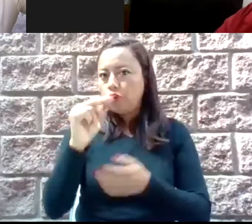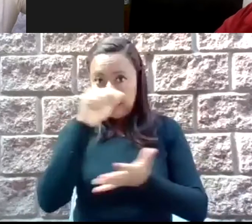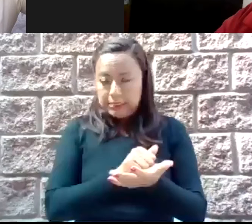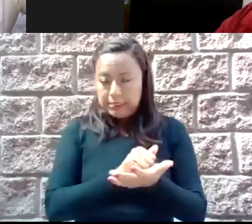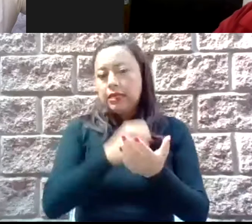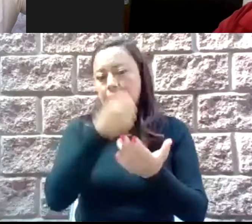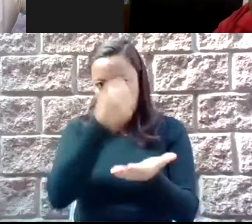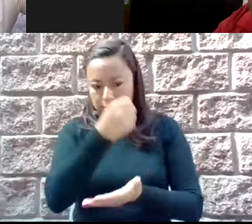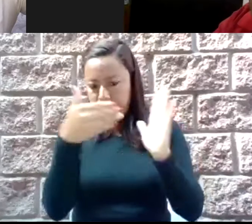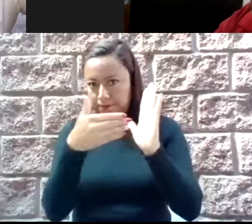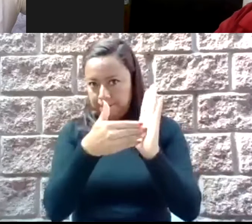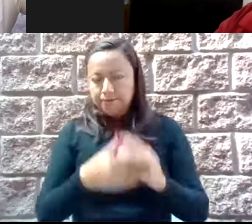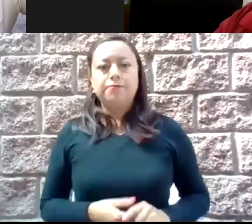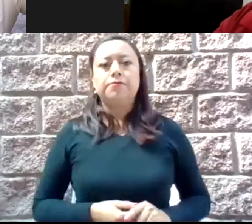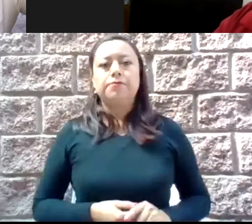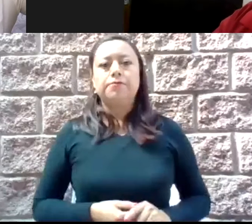términos?